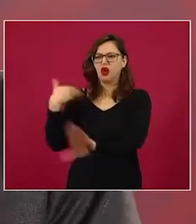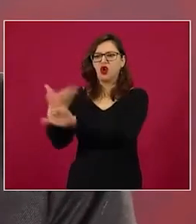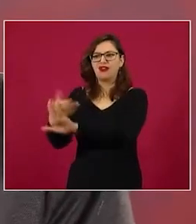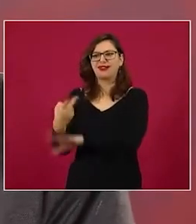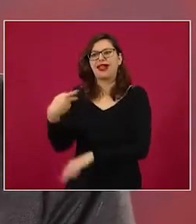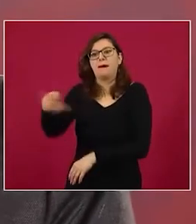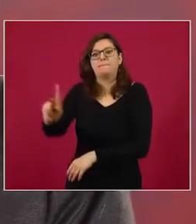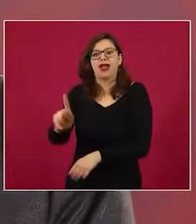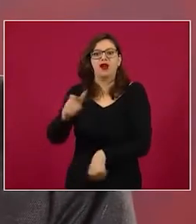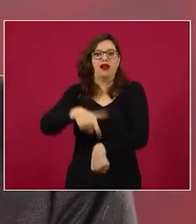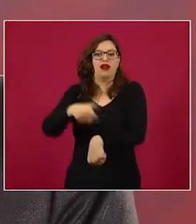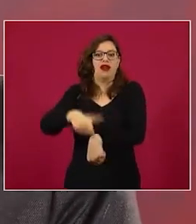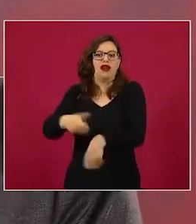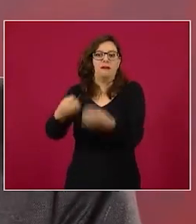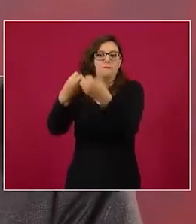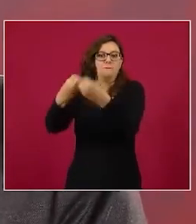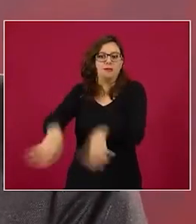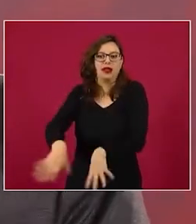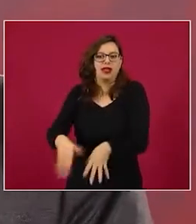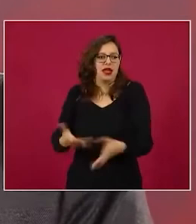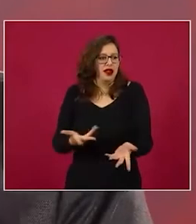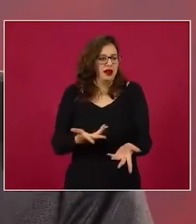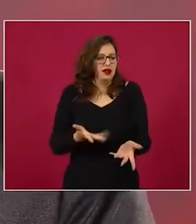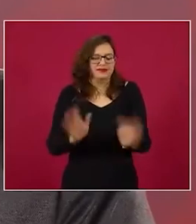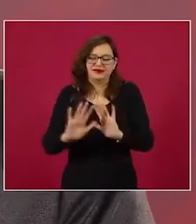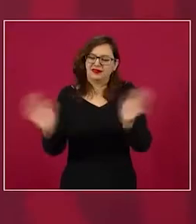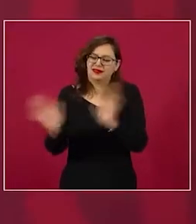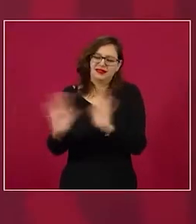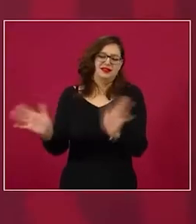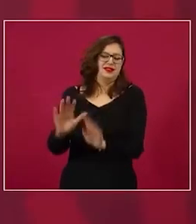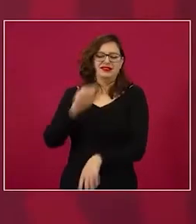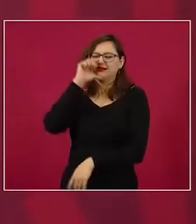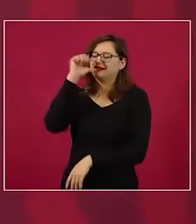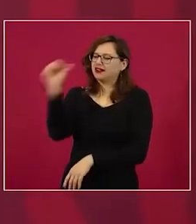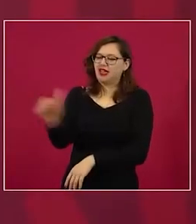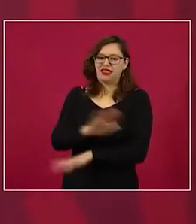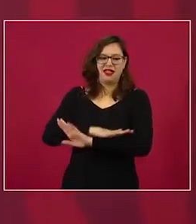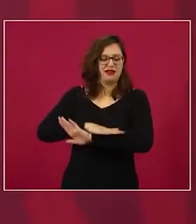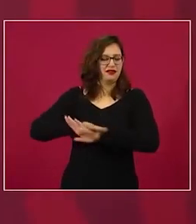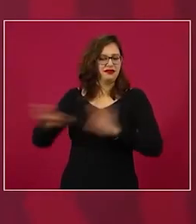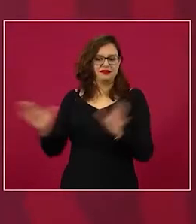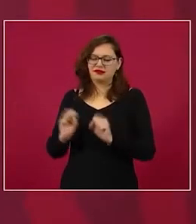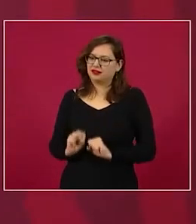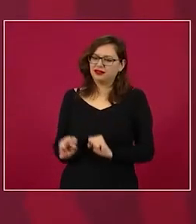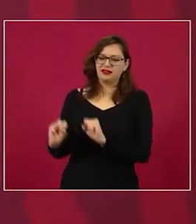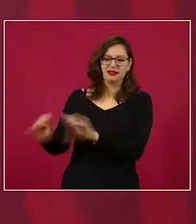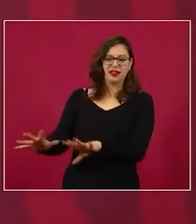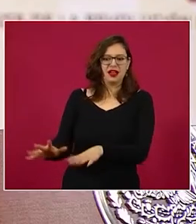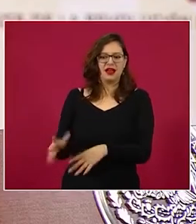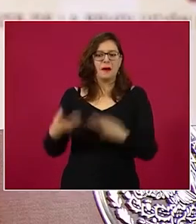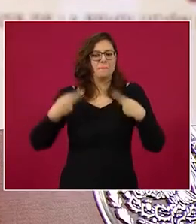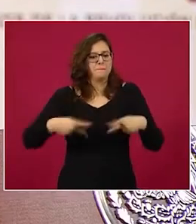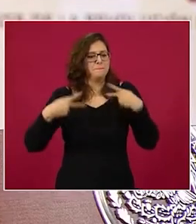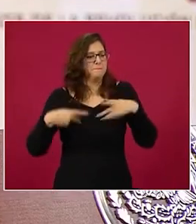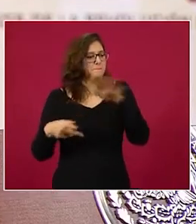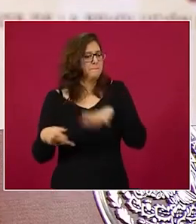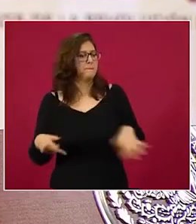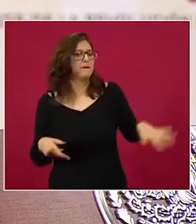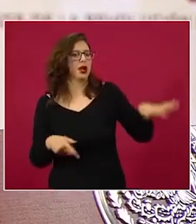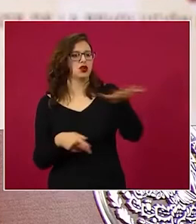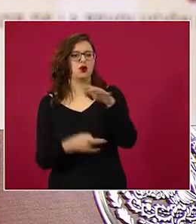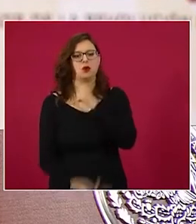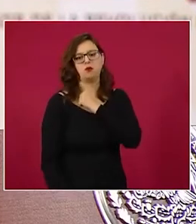Nada. Hay que tenerle confianza al pueblo. El pueblo es mayor de